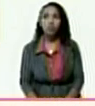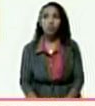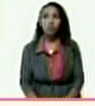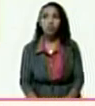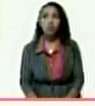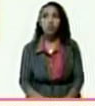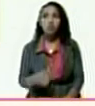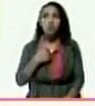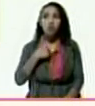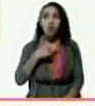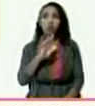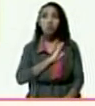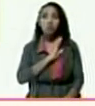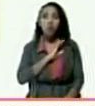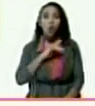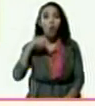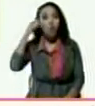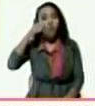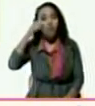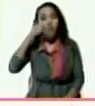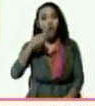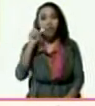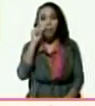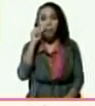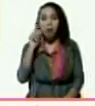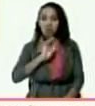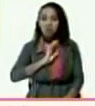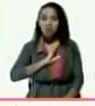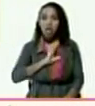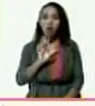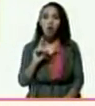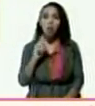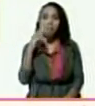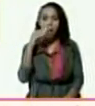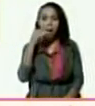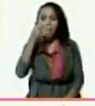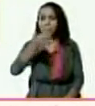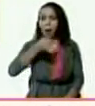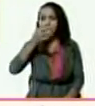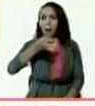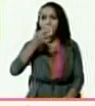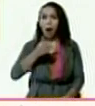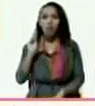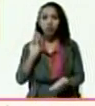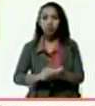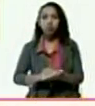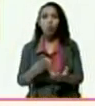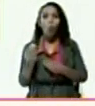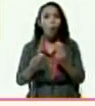Yo tengo aquí hasta una grabación del papá, diciendo pues su posición.